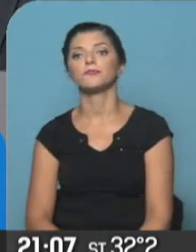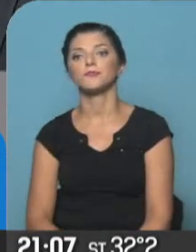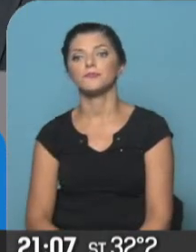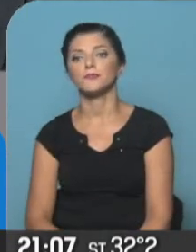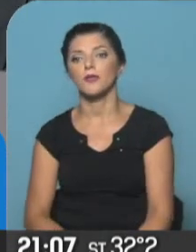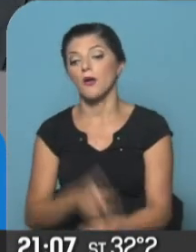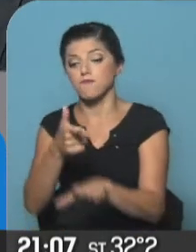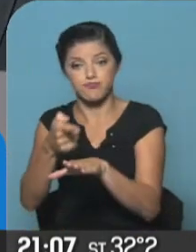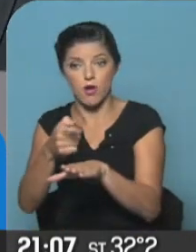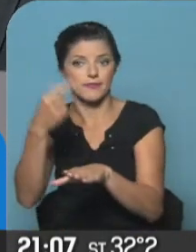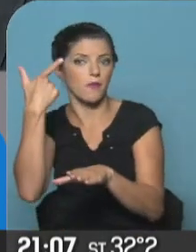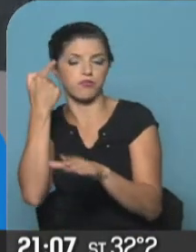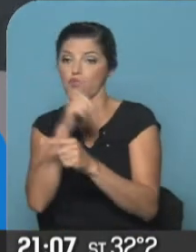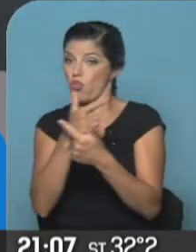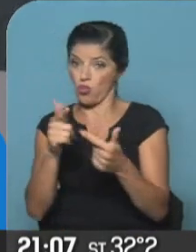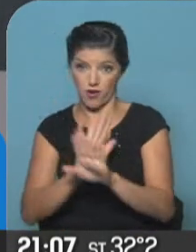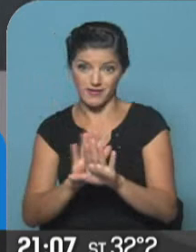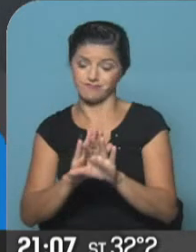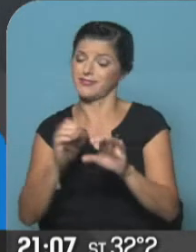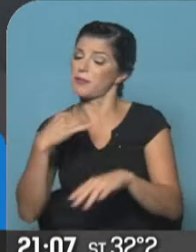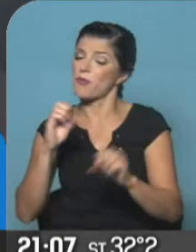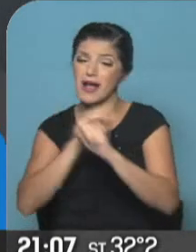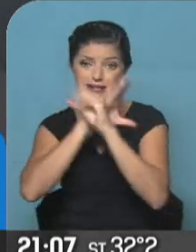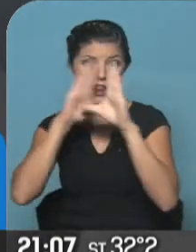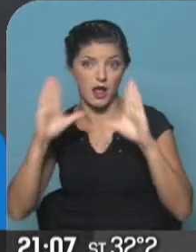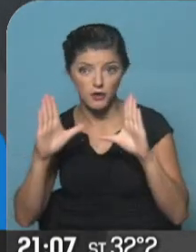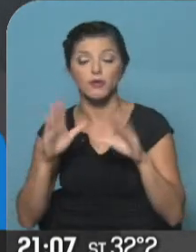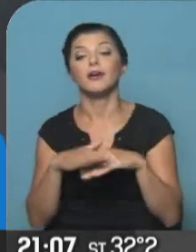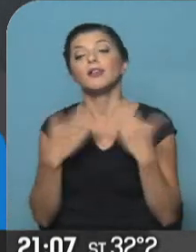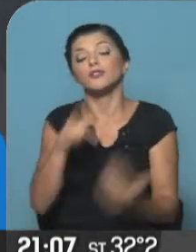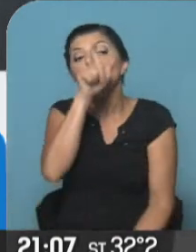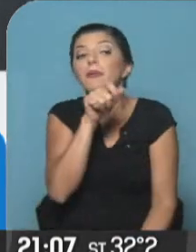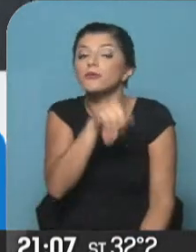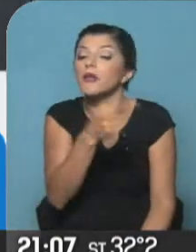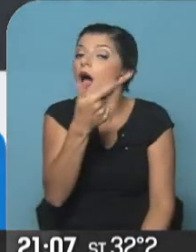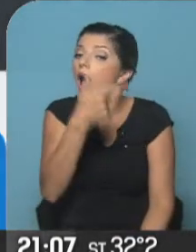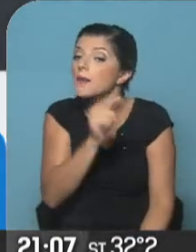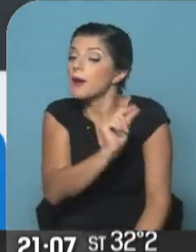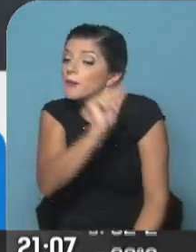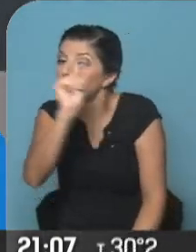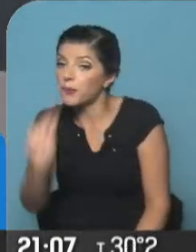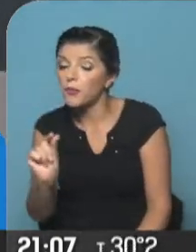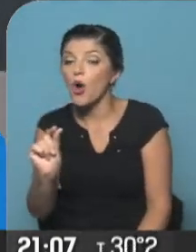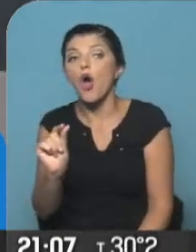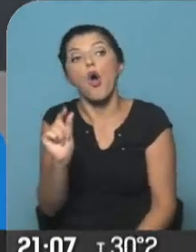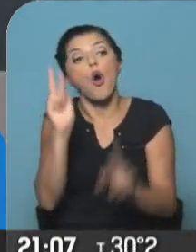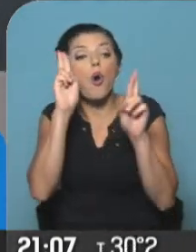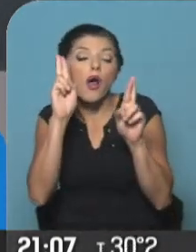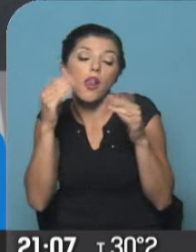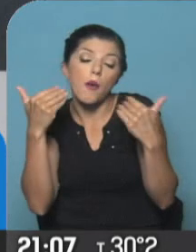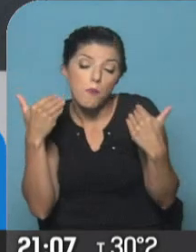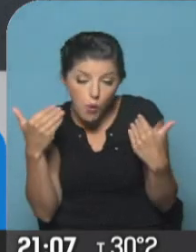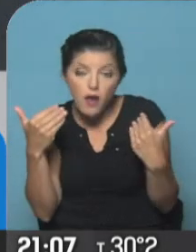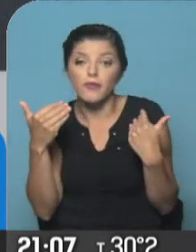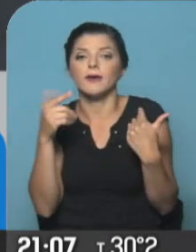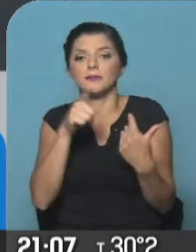que seguramente la persona que le entregó el arma, ojalá pueda sincerar, pueda hablarle a los